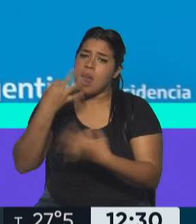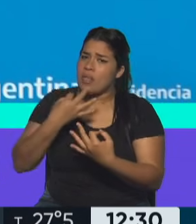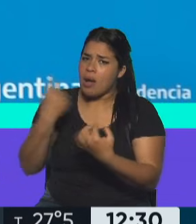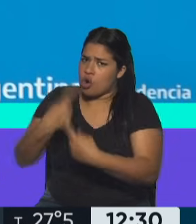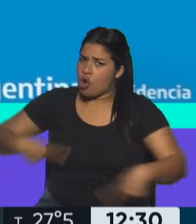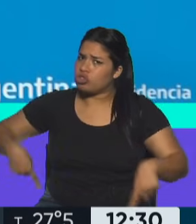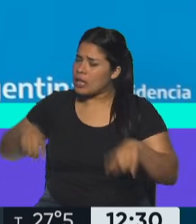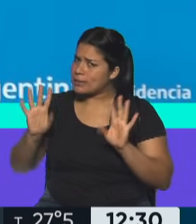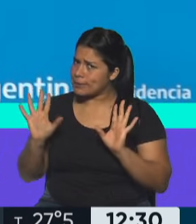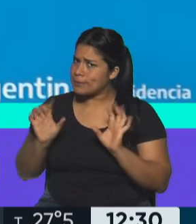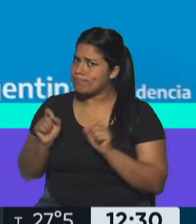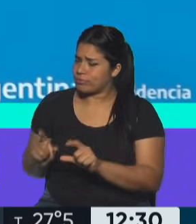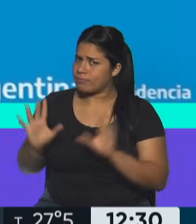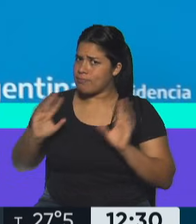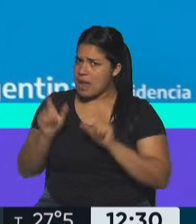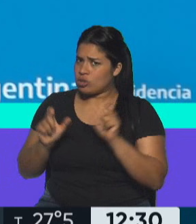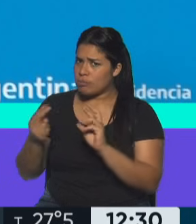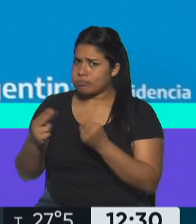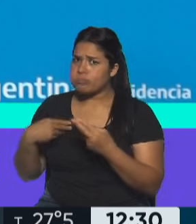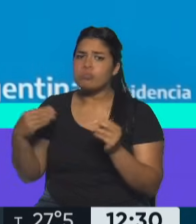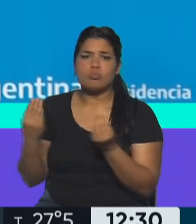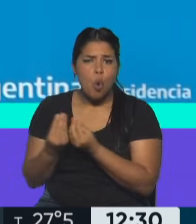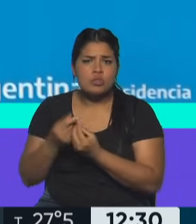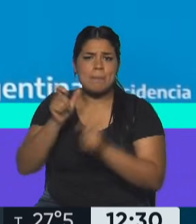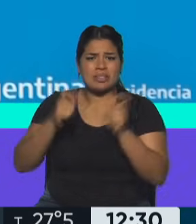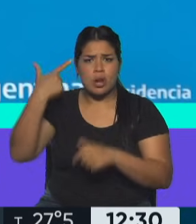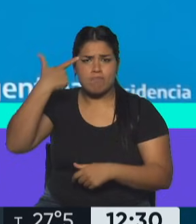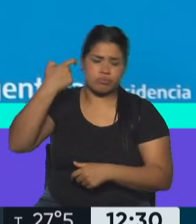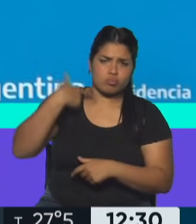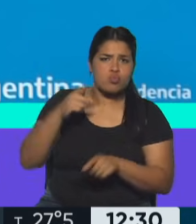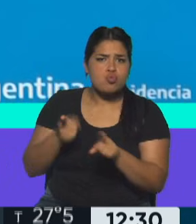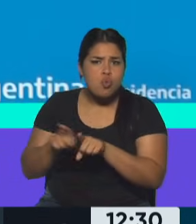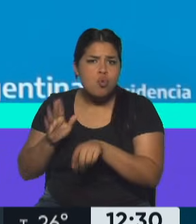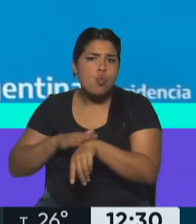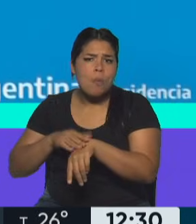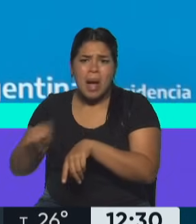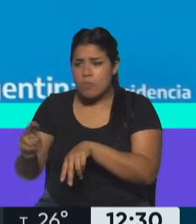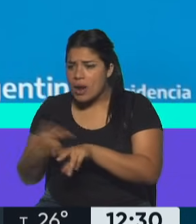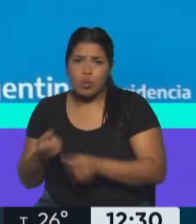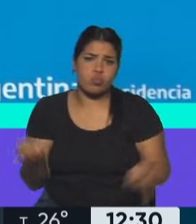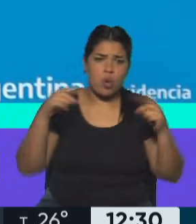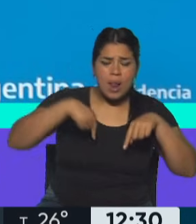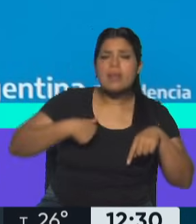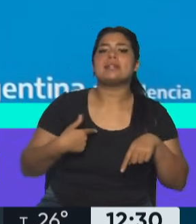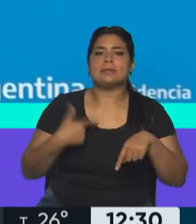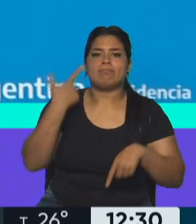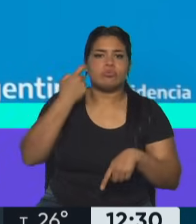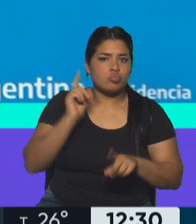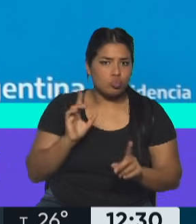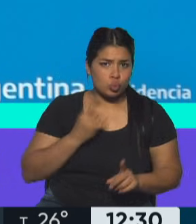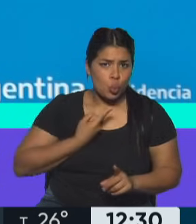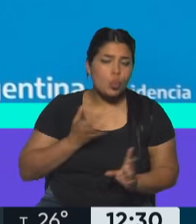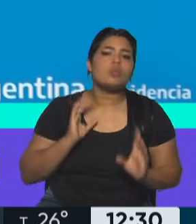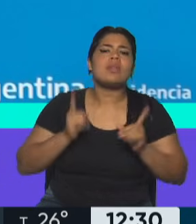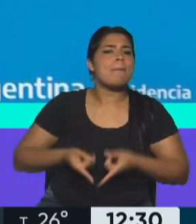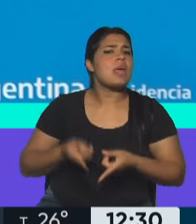cosas, nuestros muertos de Malvinas, los suicidados después por la causa de Malvinas, pero además los jóvenes que atravesamos nuestro